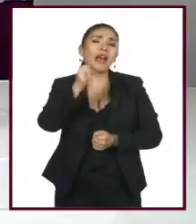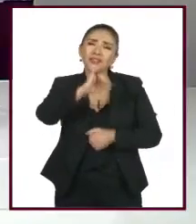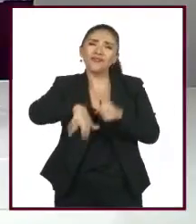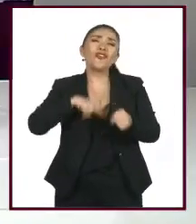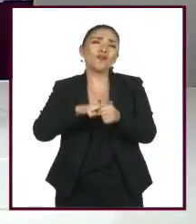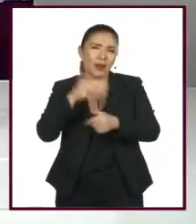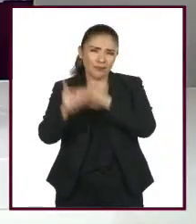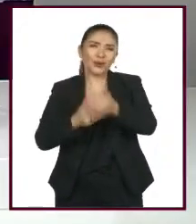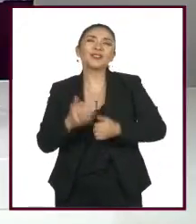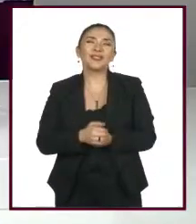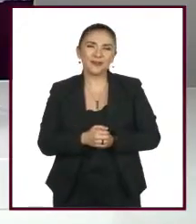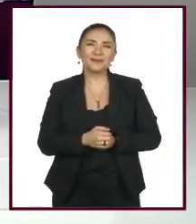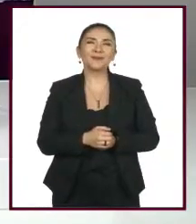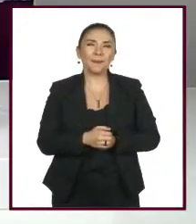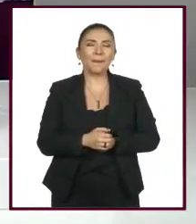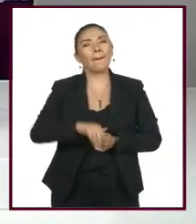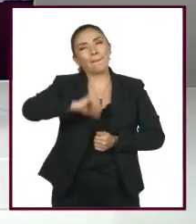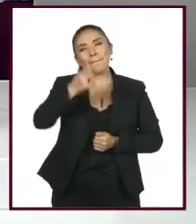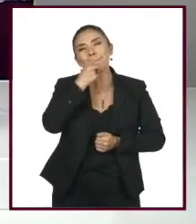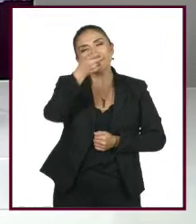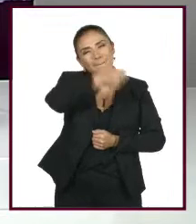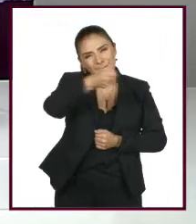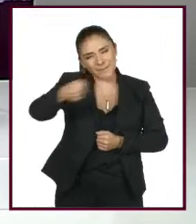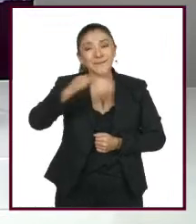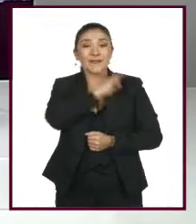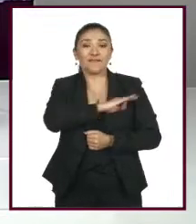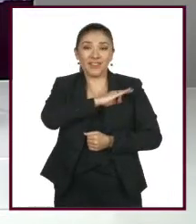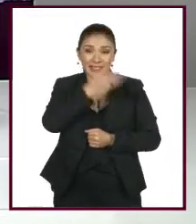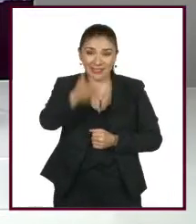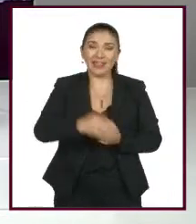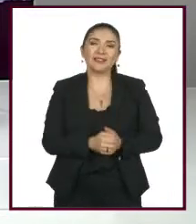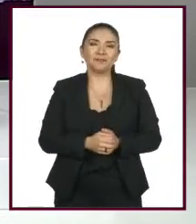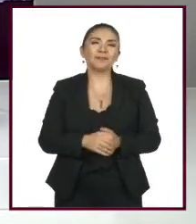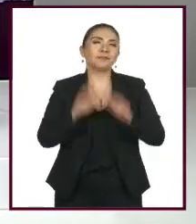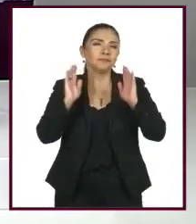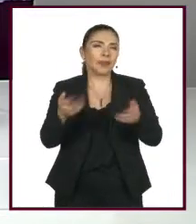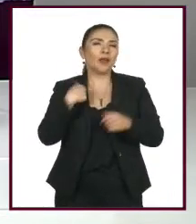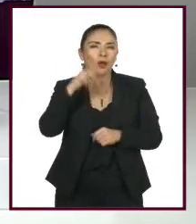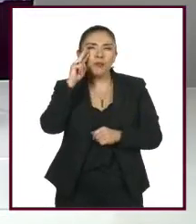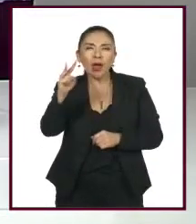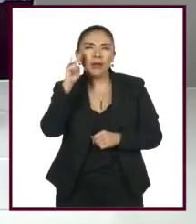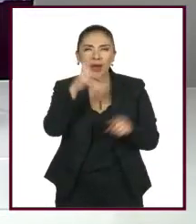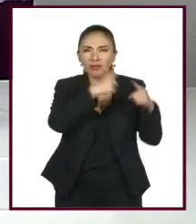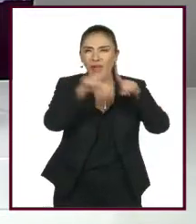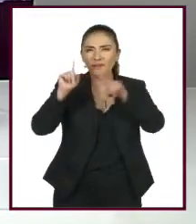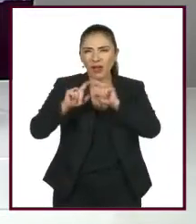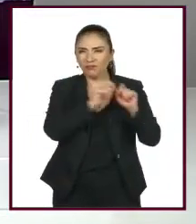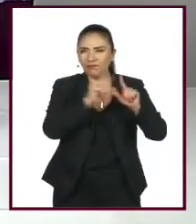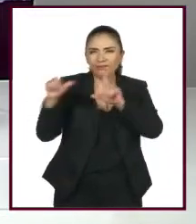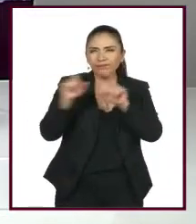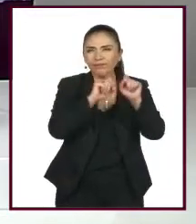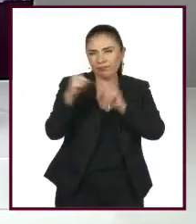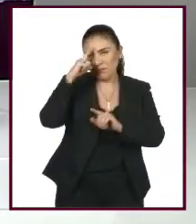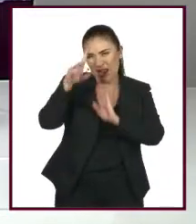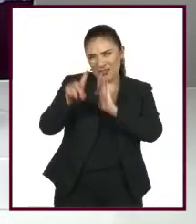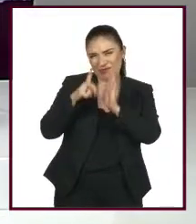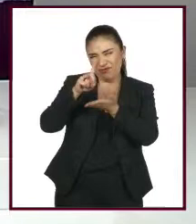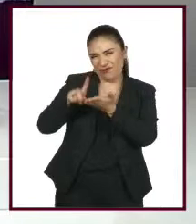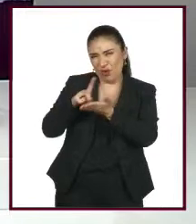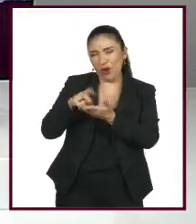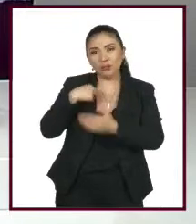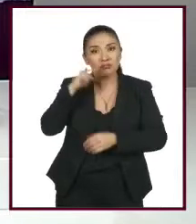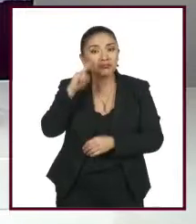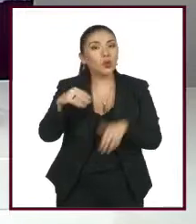proceso. Exacto. Manuel Austria Sordo, saludos, felicitaciones, doctor. He atendido las 3 sesiones virtuales y son excelentes, de mucha utilidad. Dará